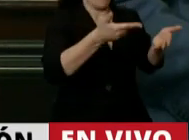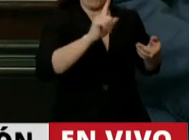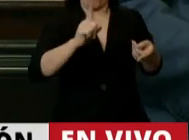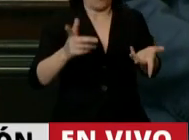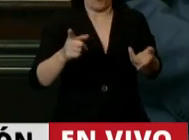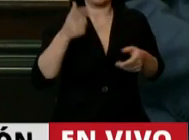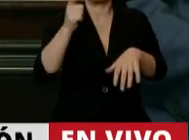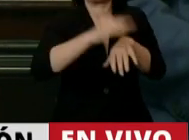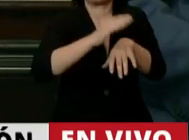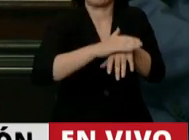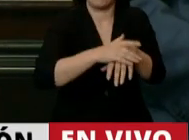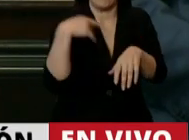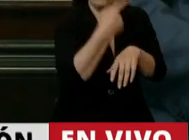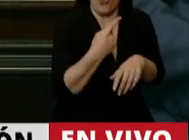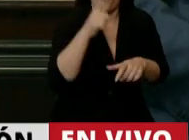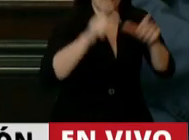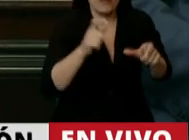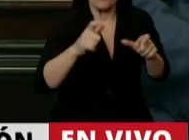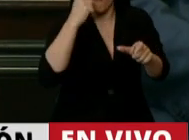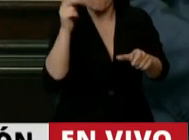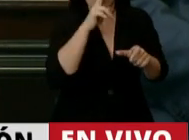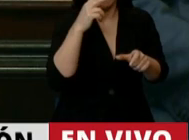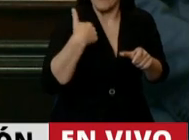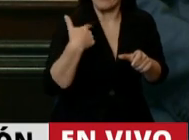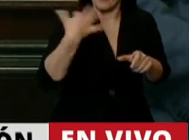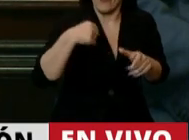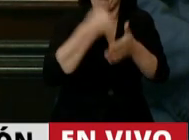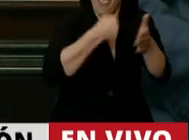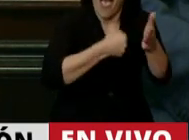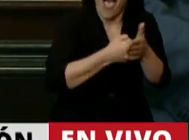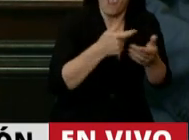las espaldas de los argentinos y argentinas que debemos soportarlo,